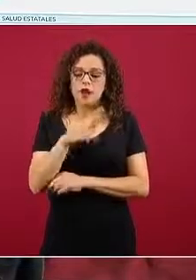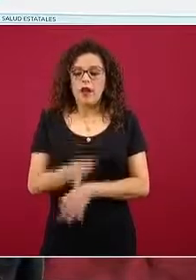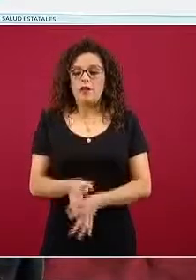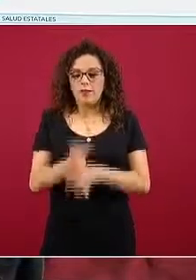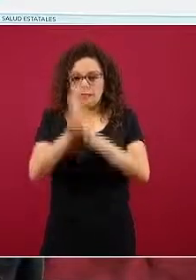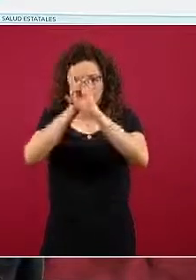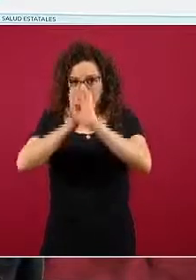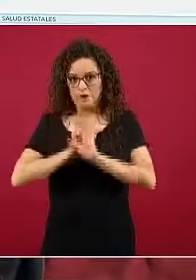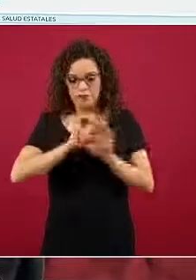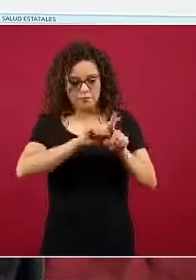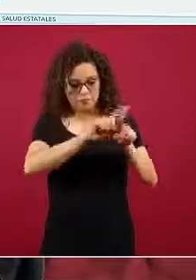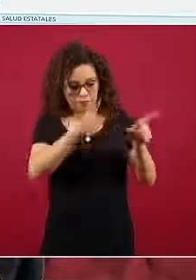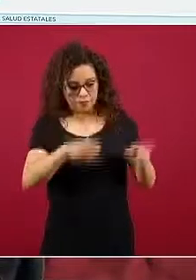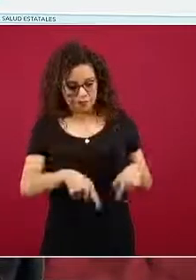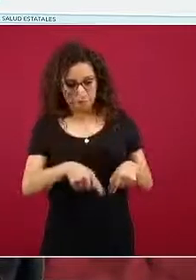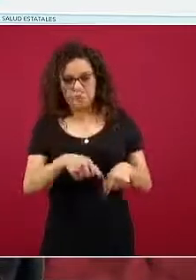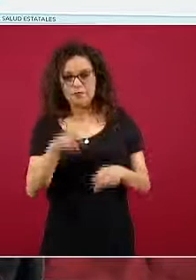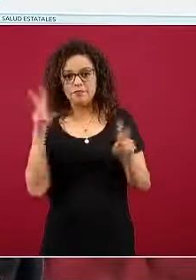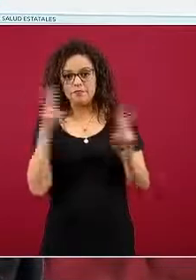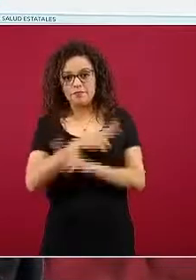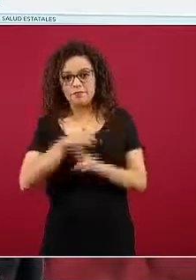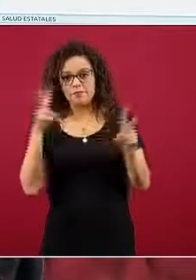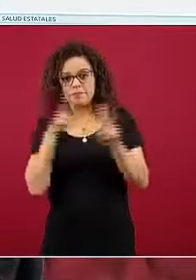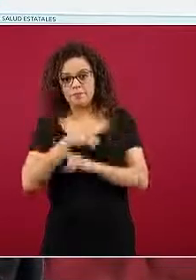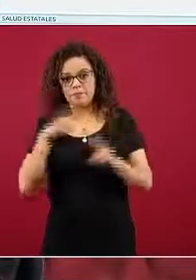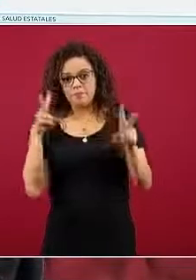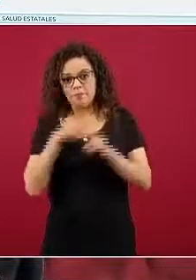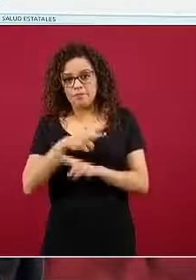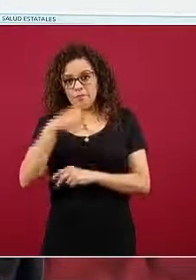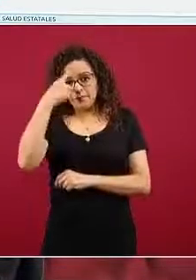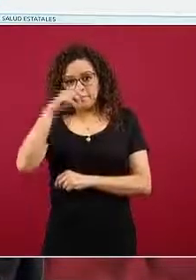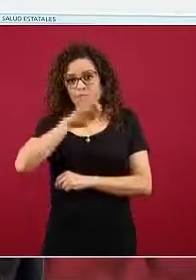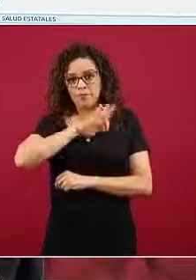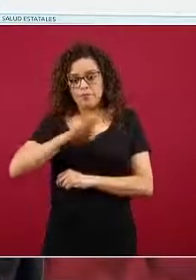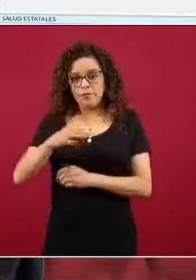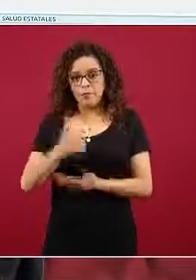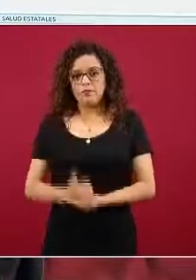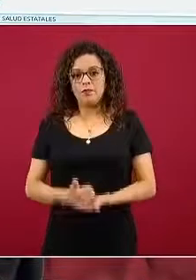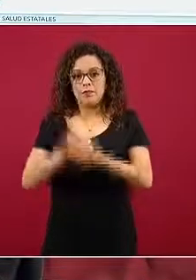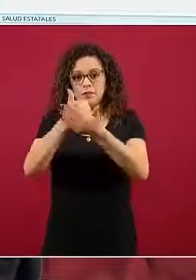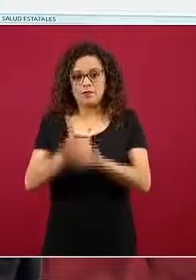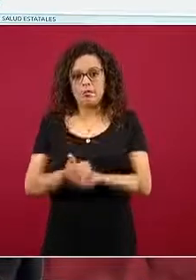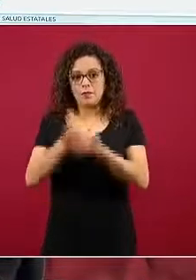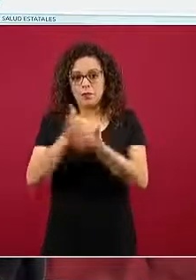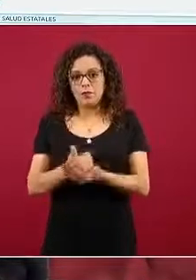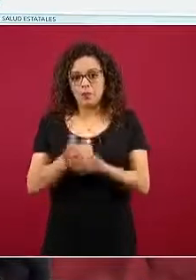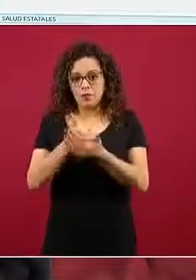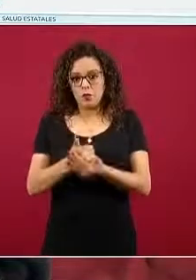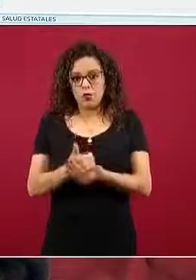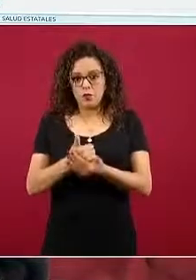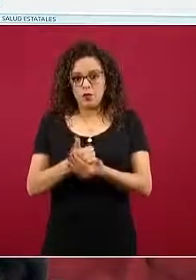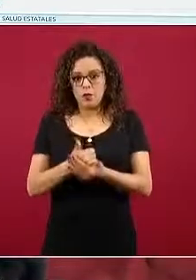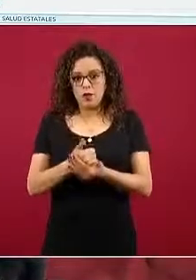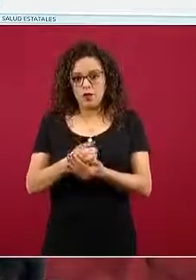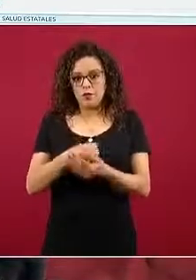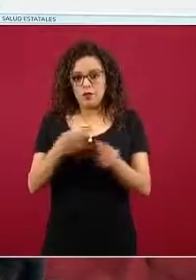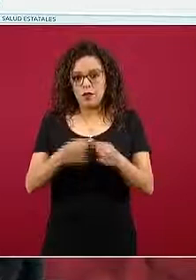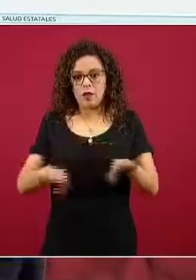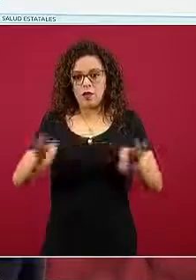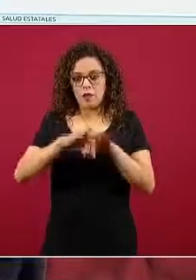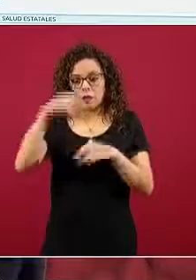están dependiendo de un ventilador mecánico para su soporte vital. Entonces vean si es una proporción